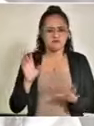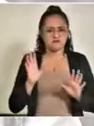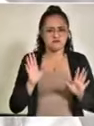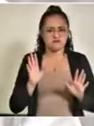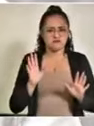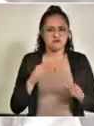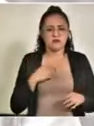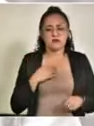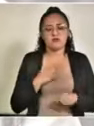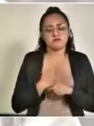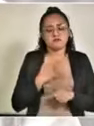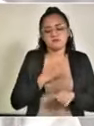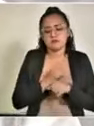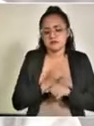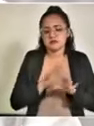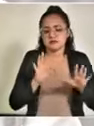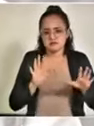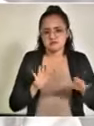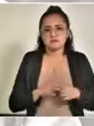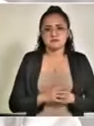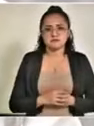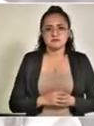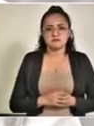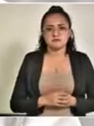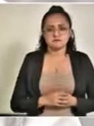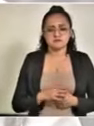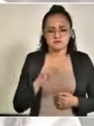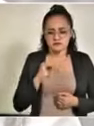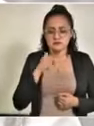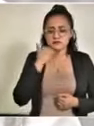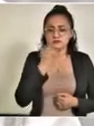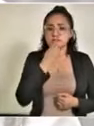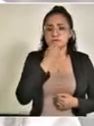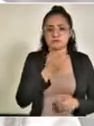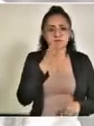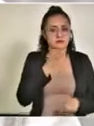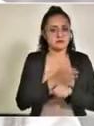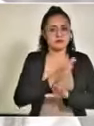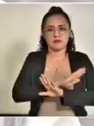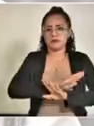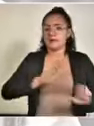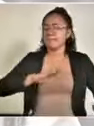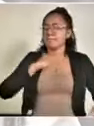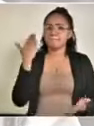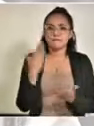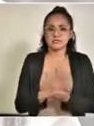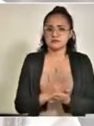Lo voy a corroborar. Pero lo que sí quiero decir, dicho que esto se va a acabar.